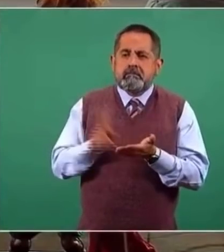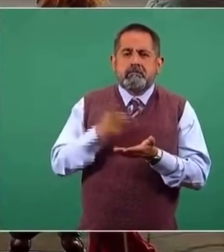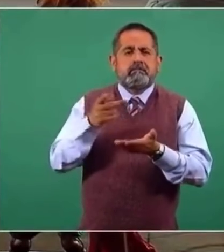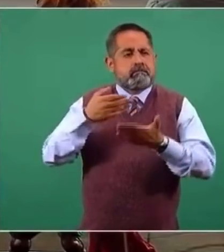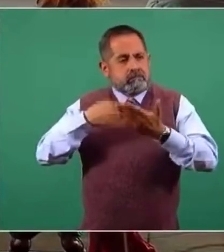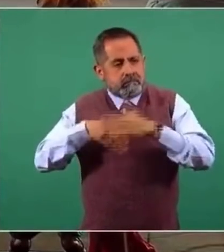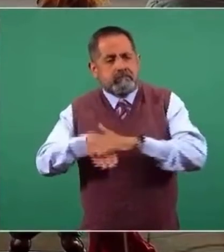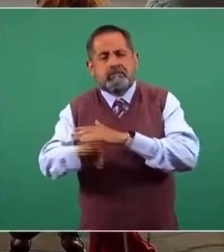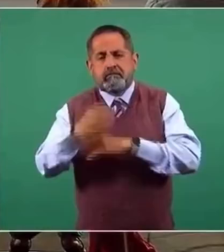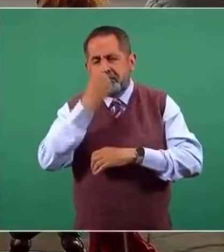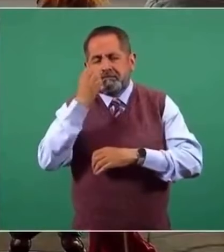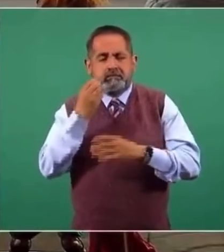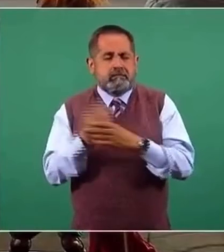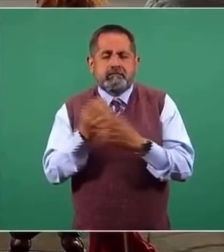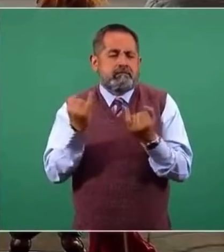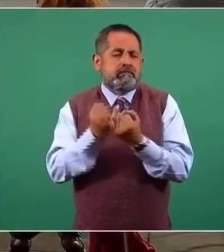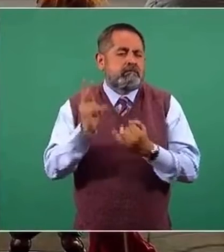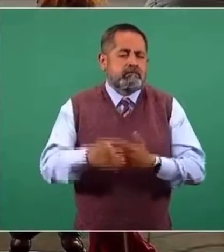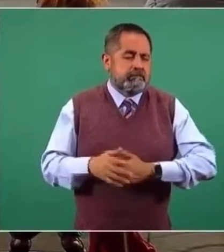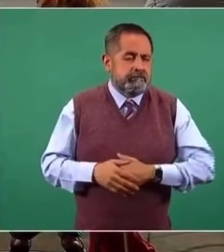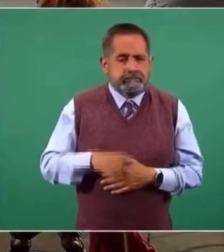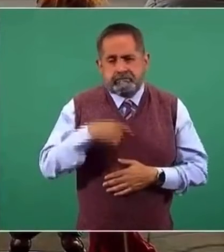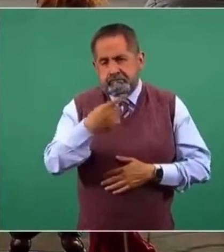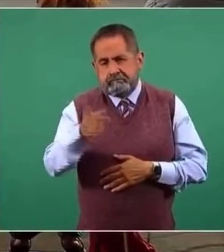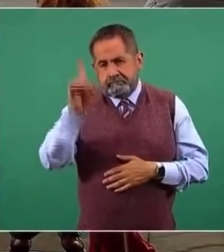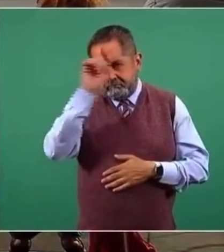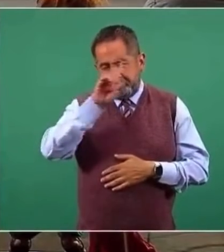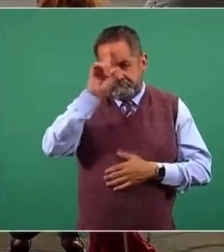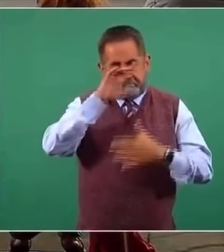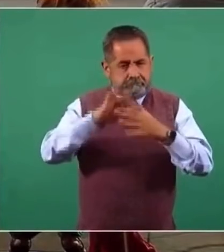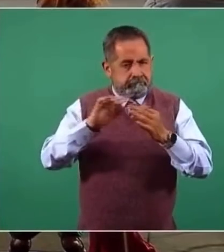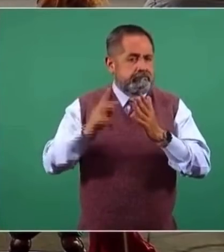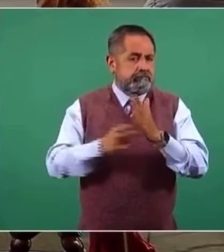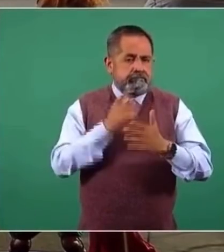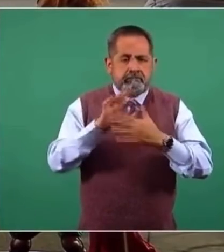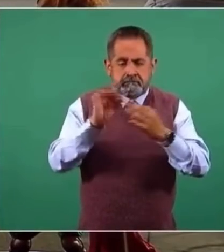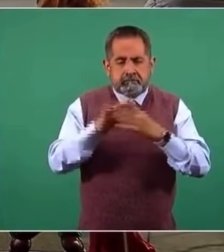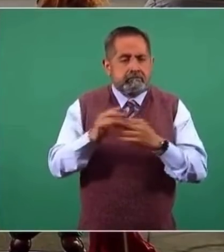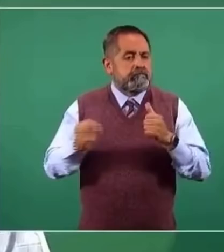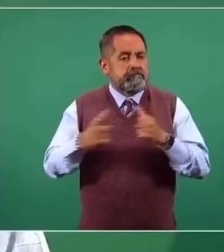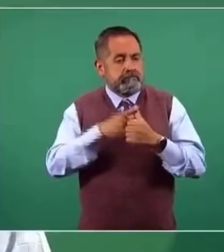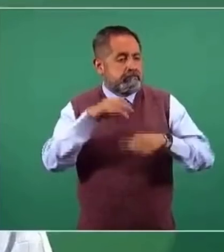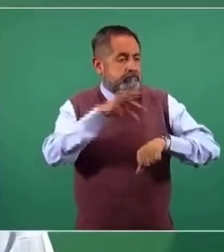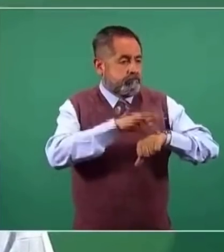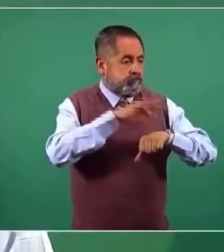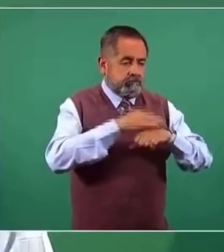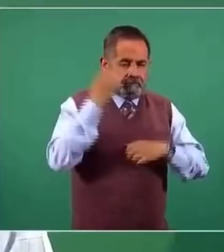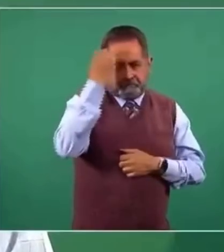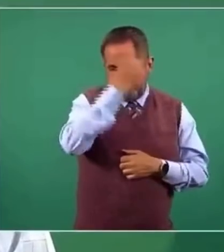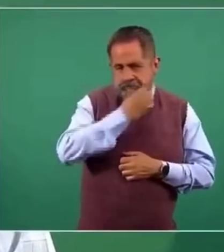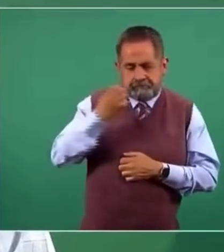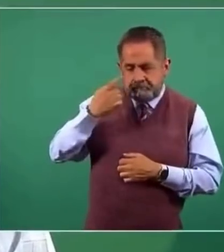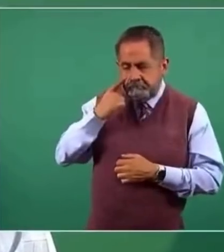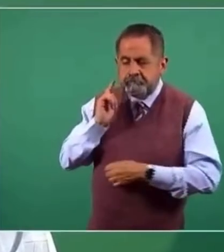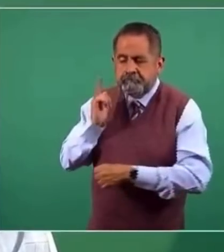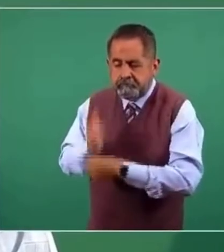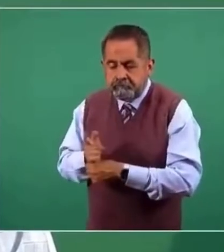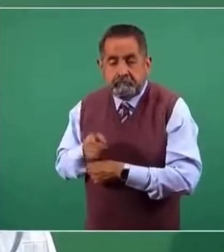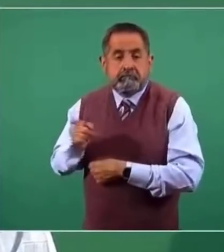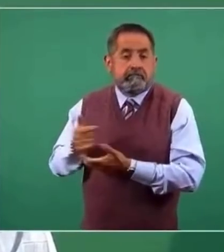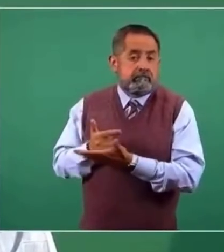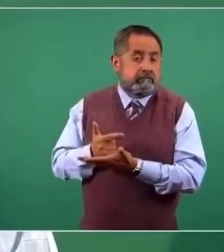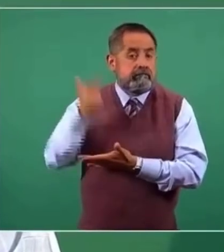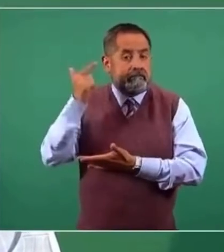Entonces, en todo caso, la recomendación en este punto sería, reitero, una evaluación médica para evidenciar si el riesgo está